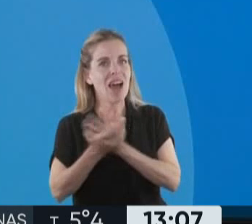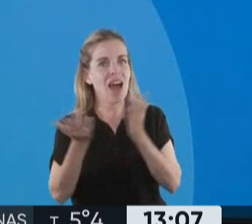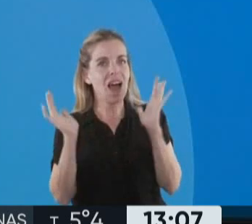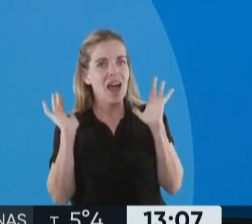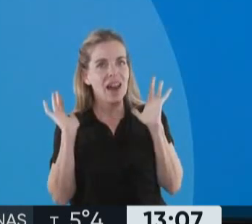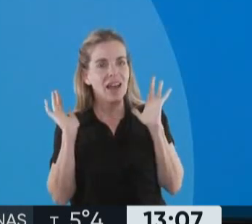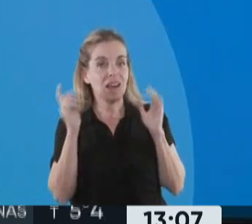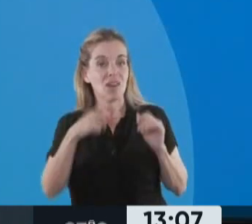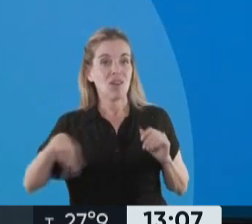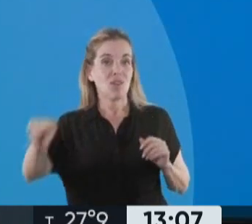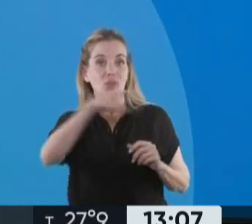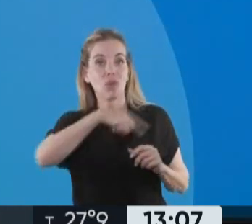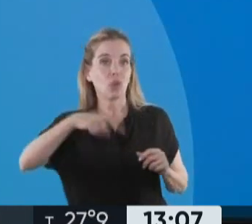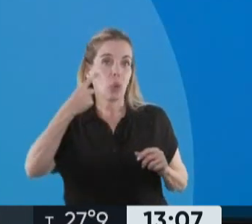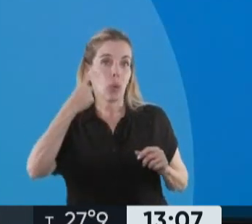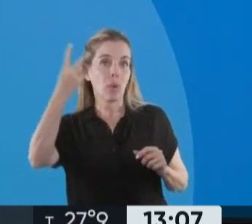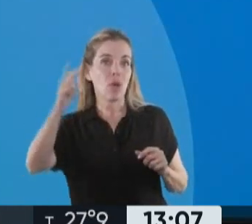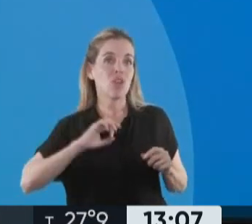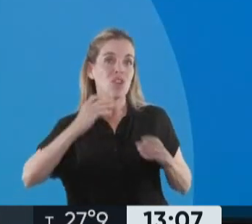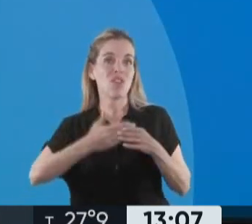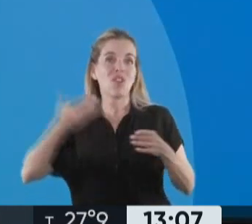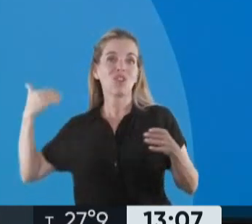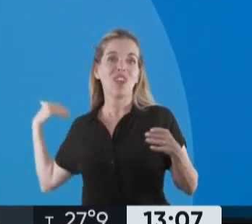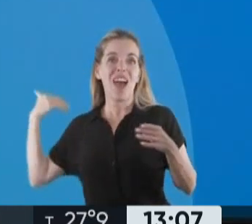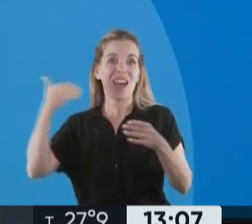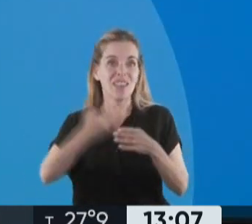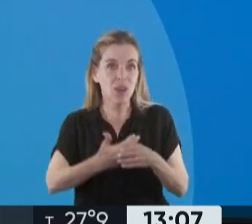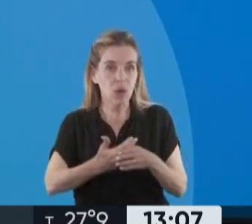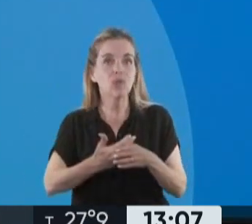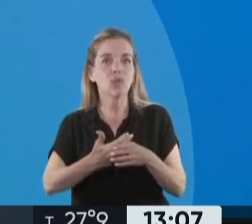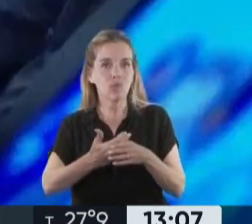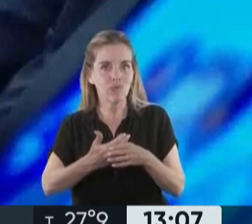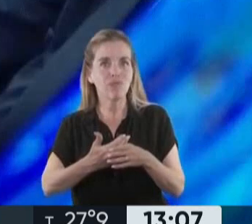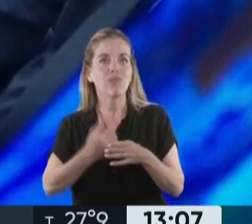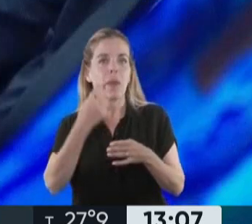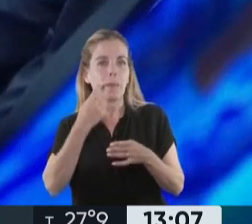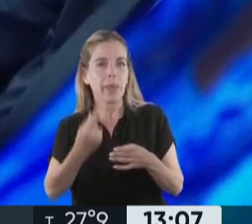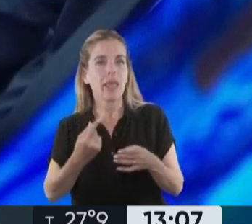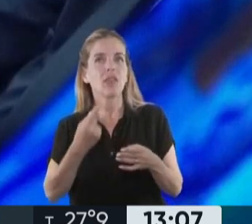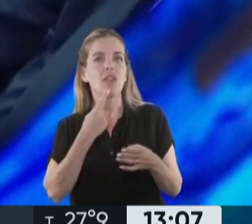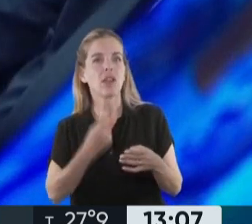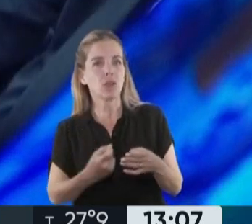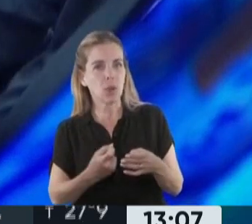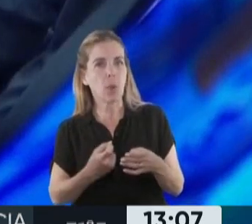Nosotros venimos desde hace 2 años planteándole al mundo que el mundo no es justo.